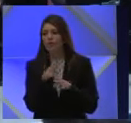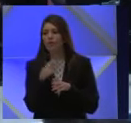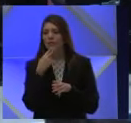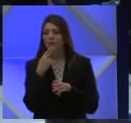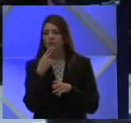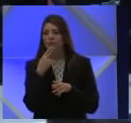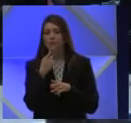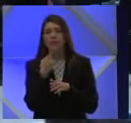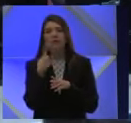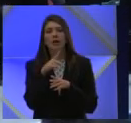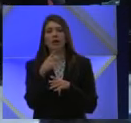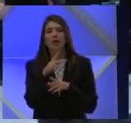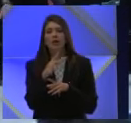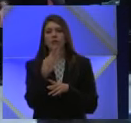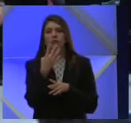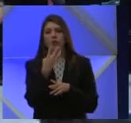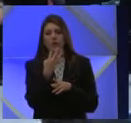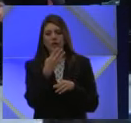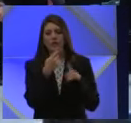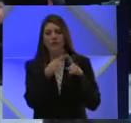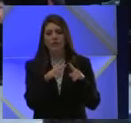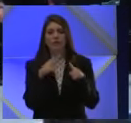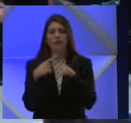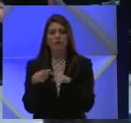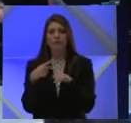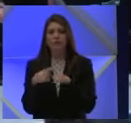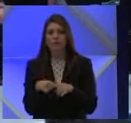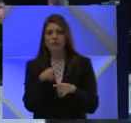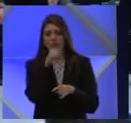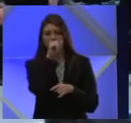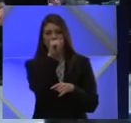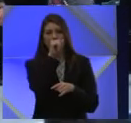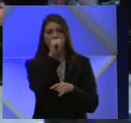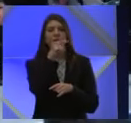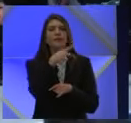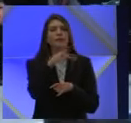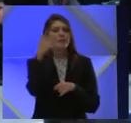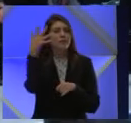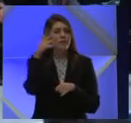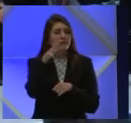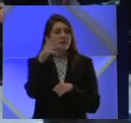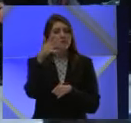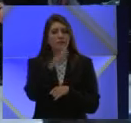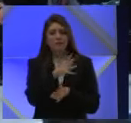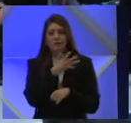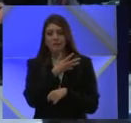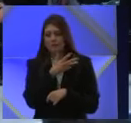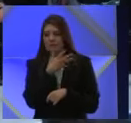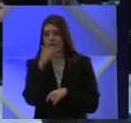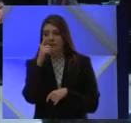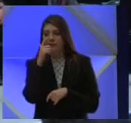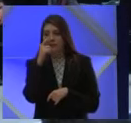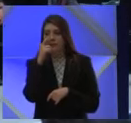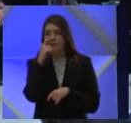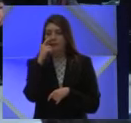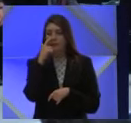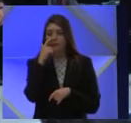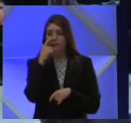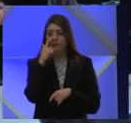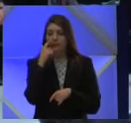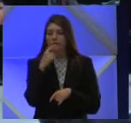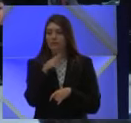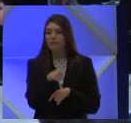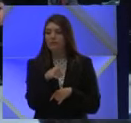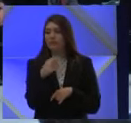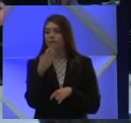servicio con sus cuatro aspas de celdas solares ese módulo le entrega pues